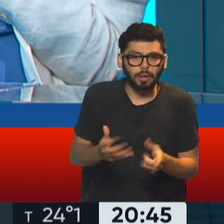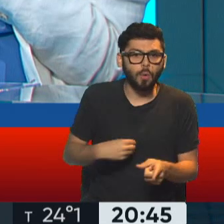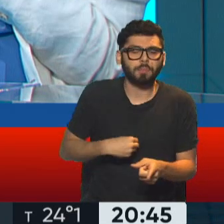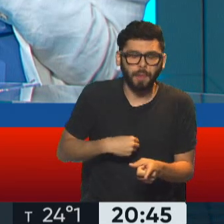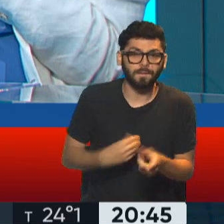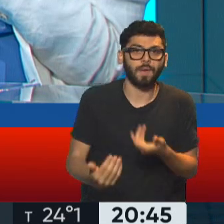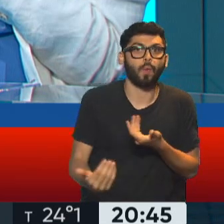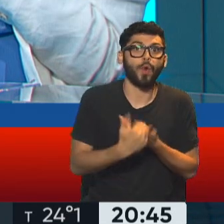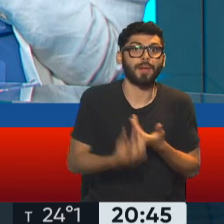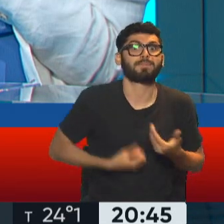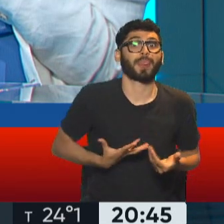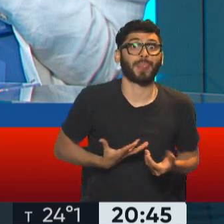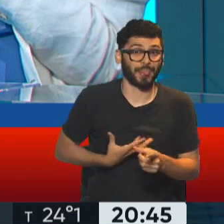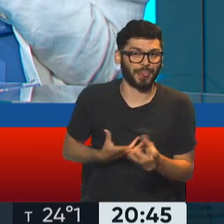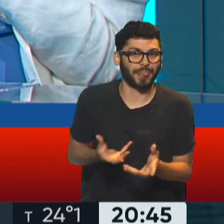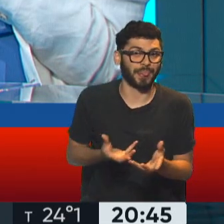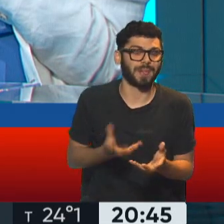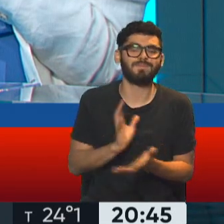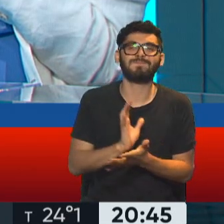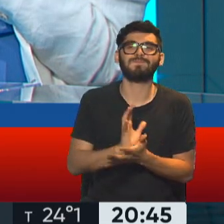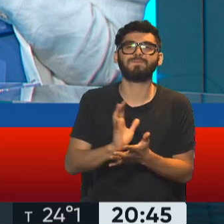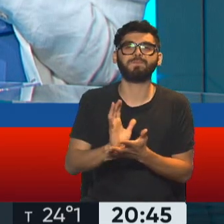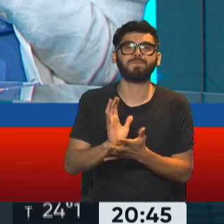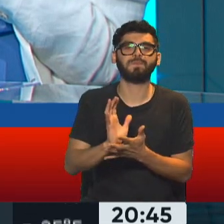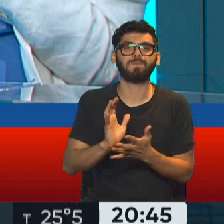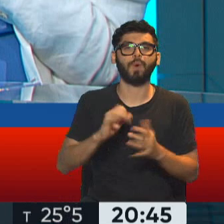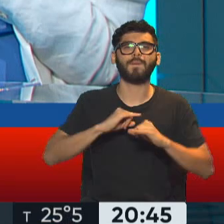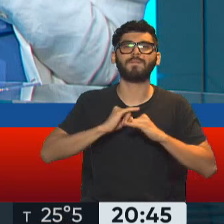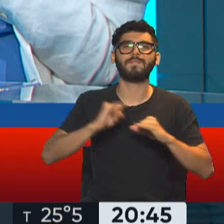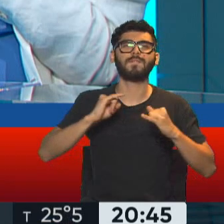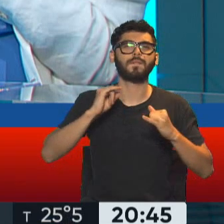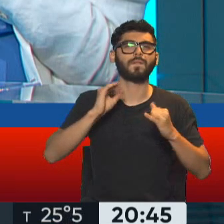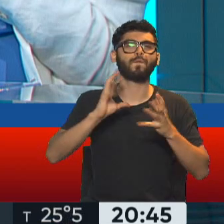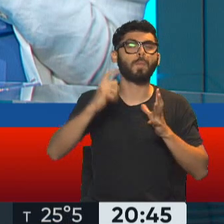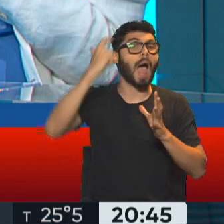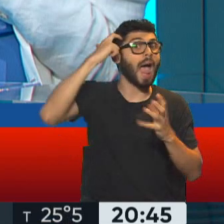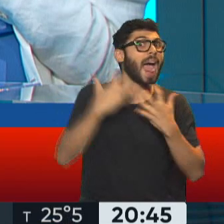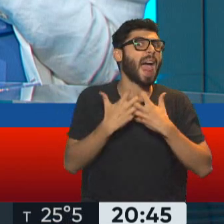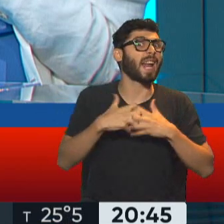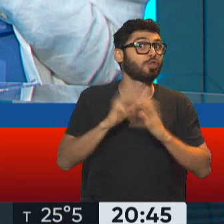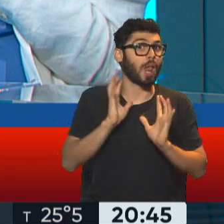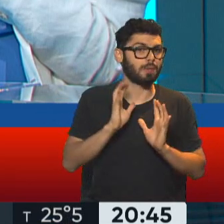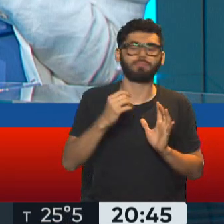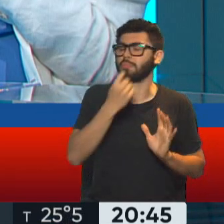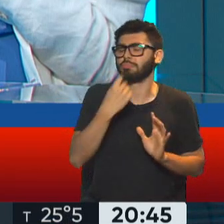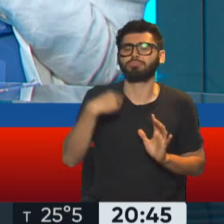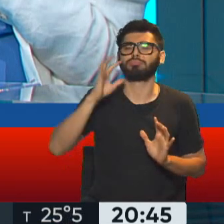no, diría yo, el aspecto racional de una campaña. Yo puedo estar convencido de que hay que mejorar el funcionamiento del